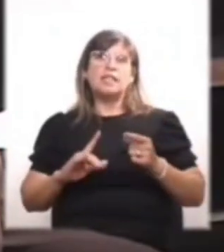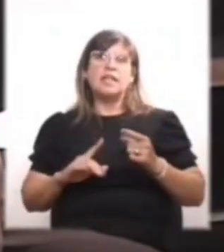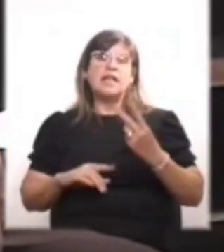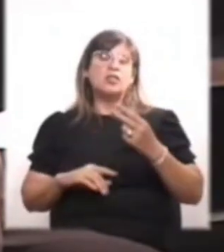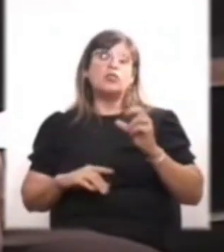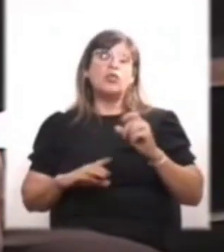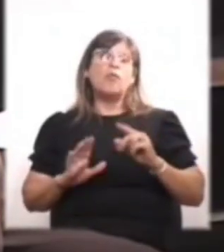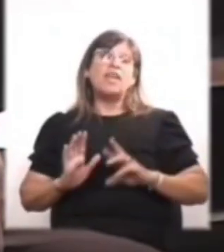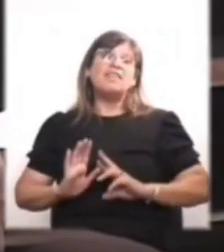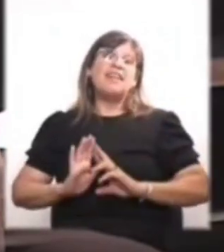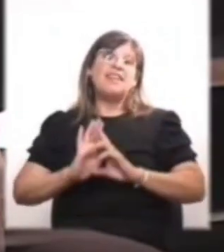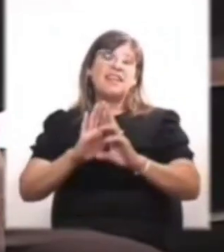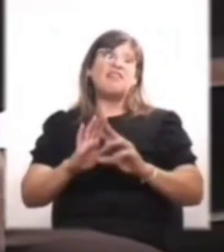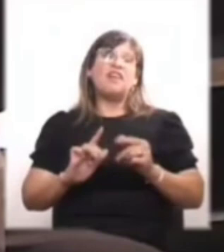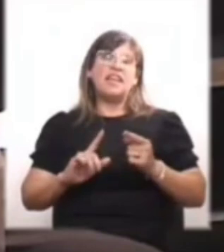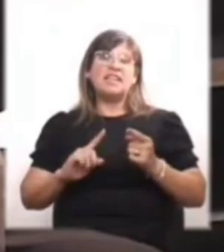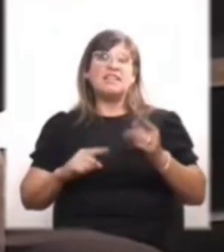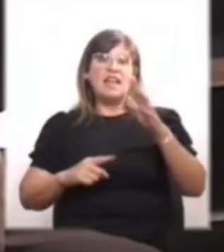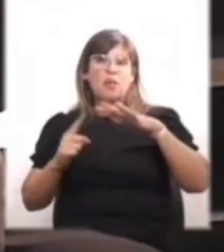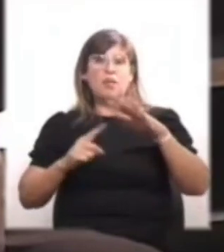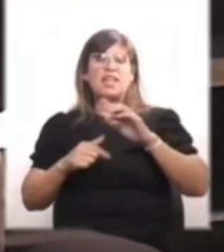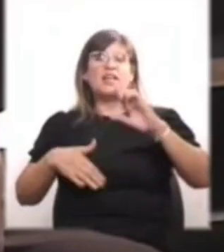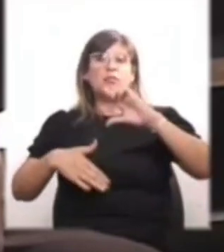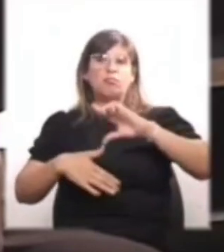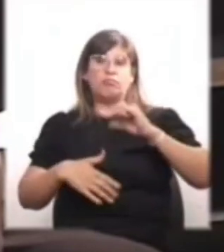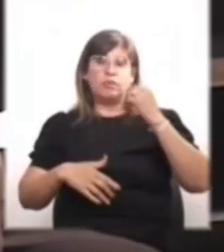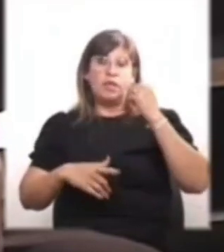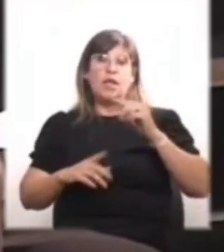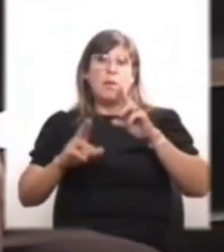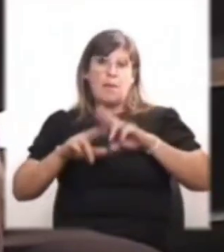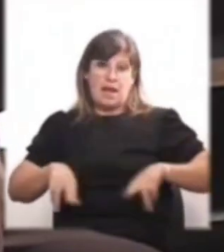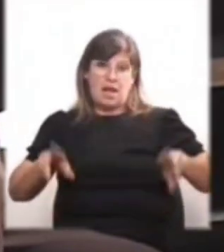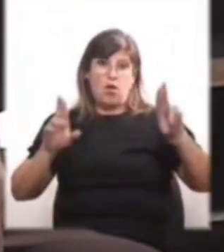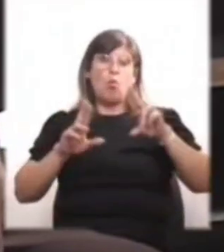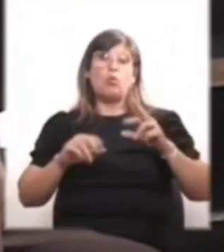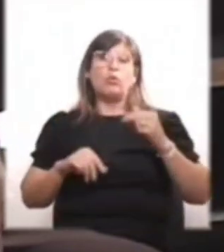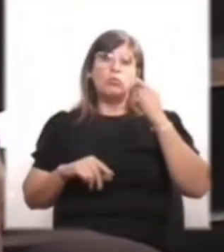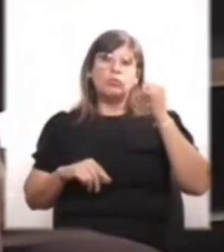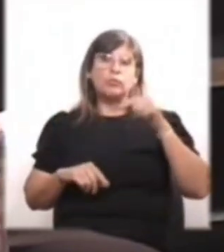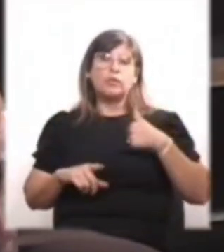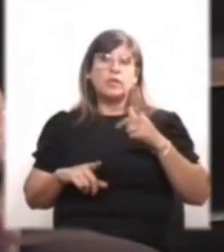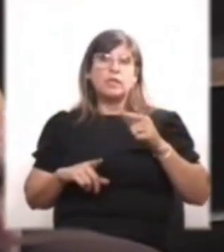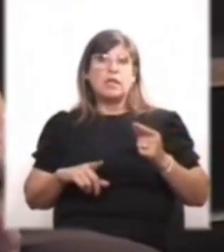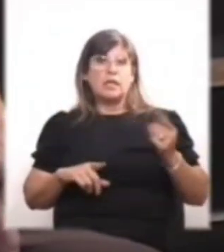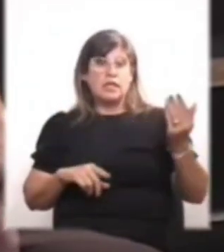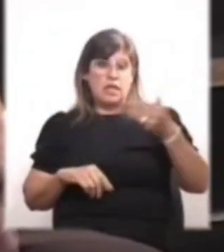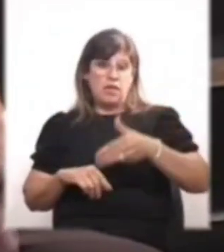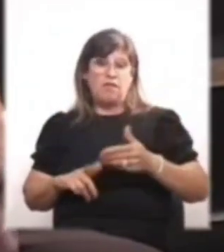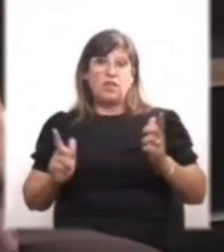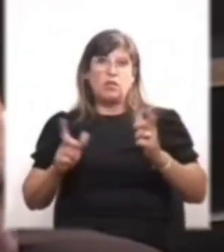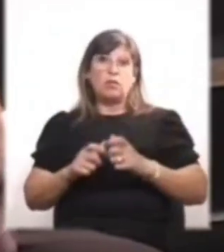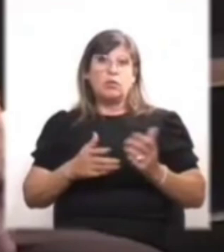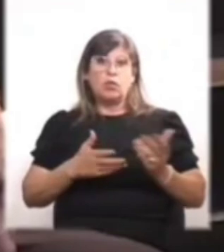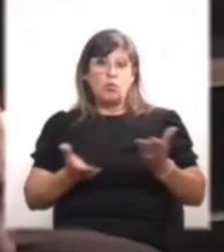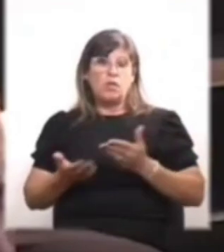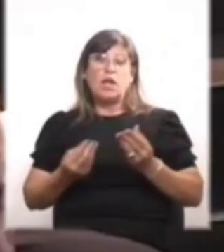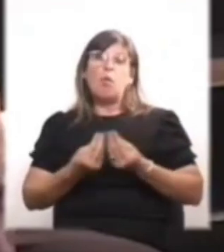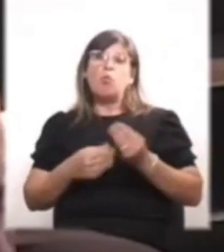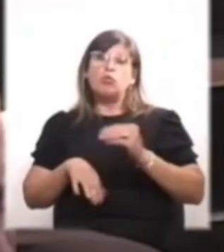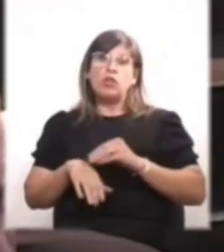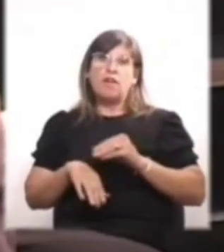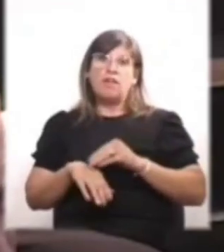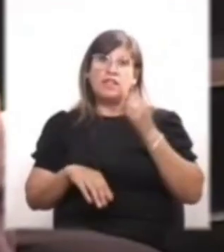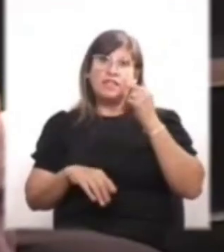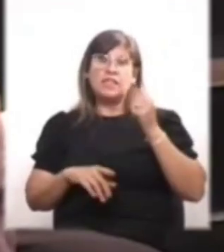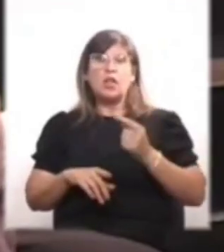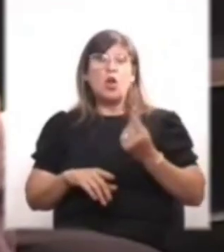20 referentes ambientales de Iberoamérica para las Naciones Unidas, y un hombre que concurrió a la comisión, lo invitamos varias veces, y un día